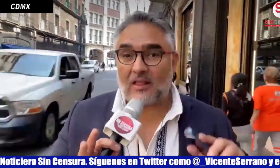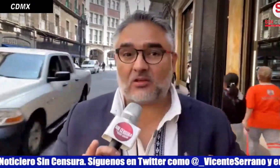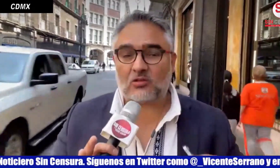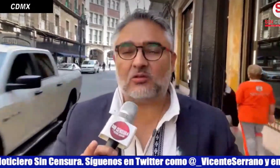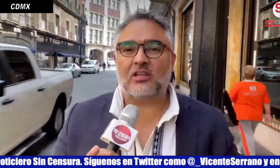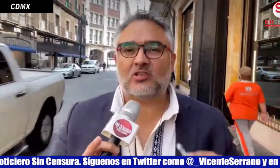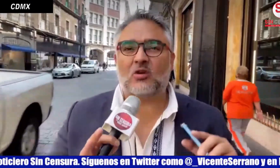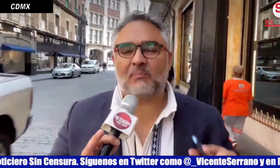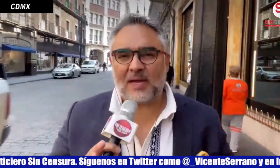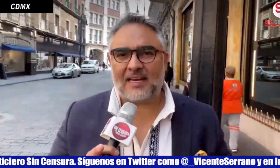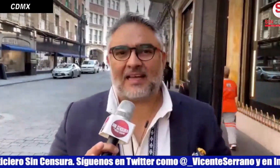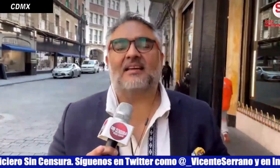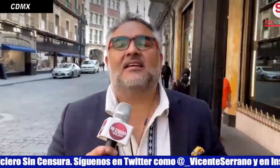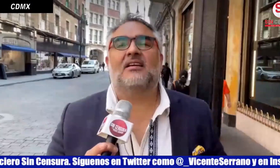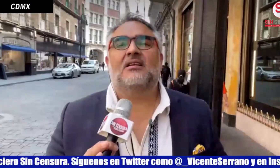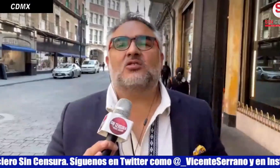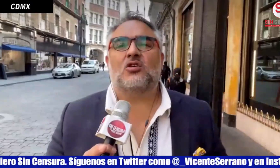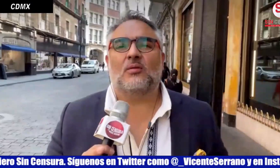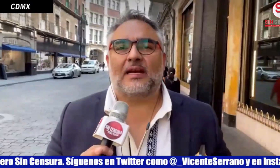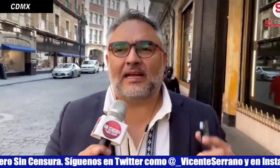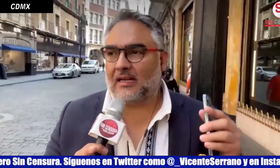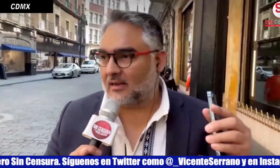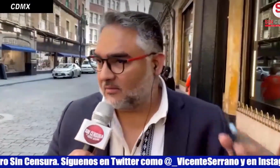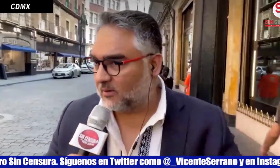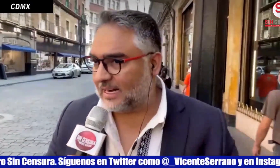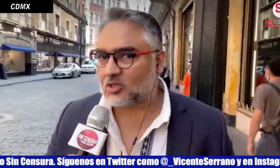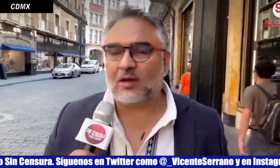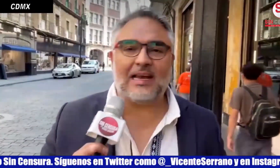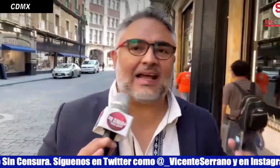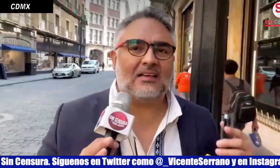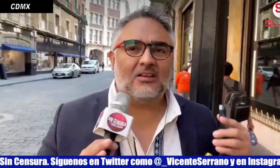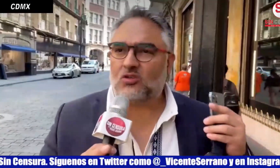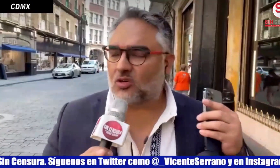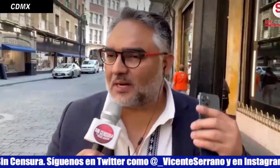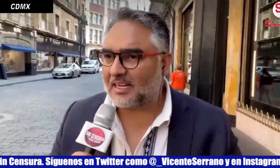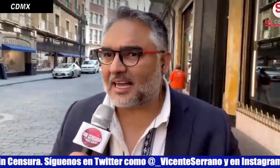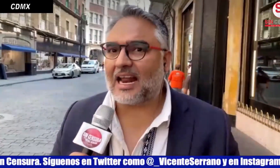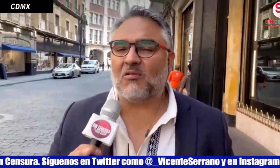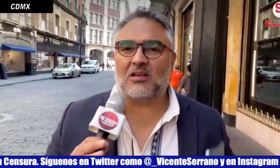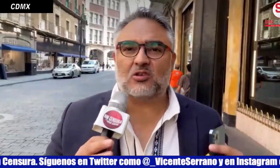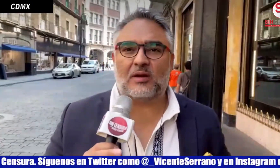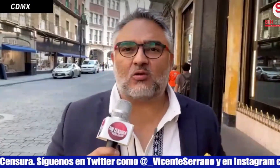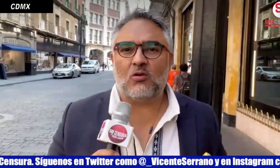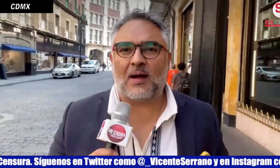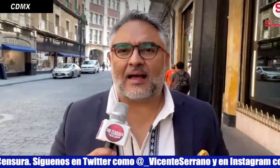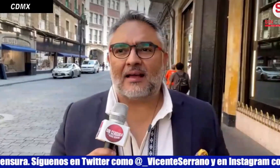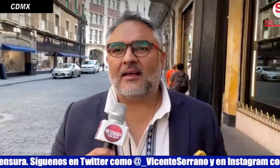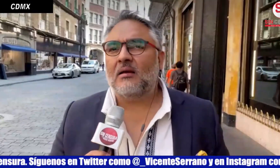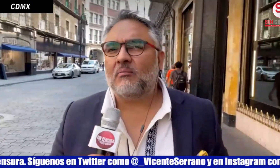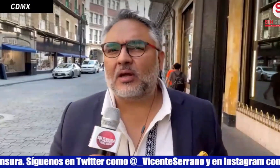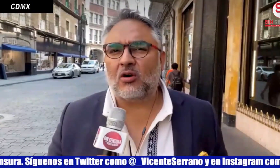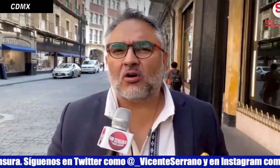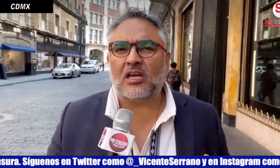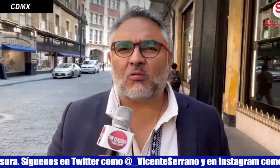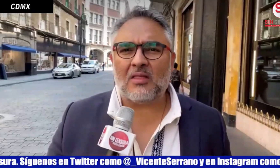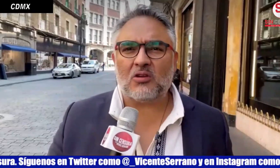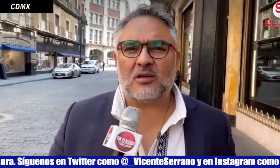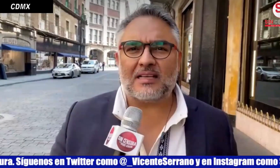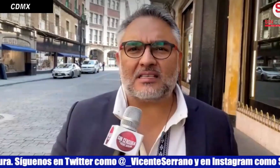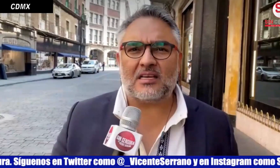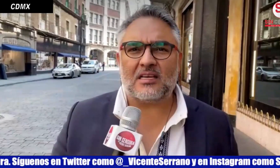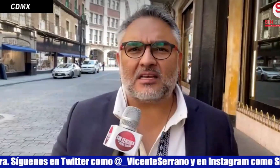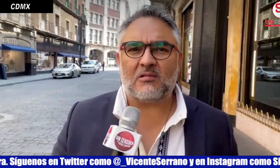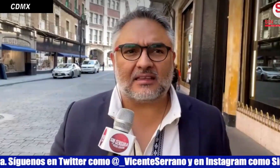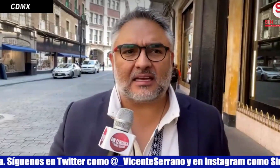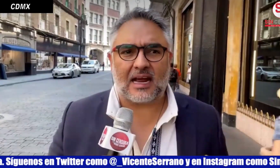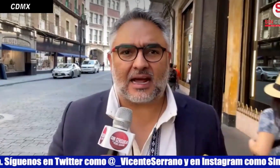bien que Estados Unidos opine sobre Venezuela, sobre Nicaragua, sobre Cuba, pero ¿y